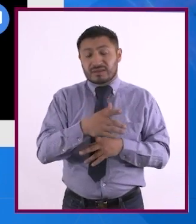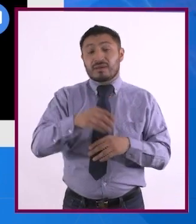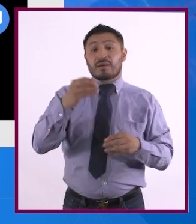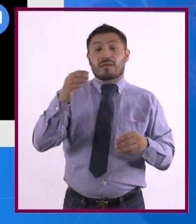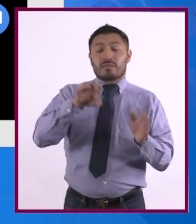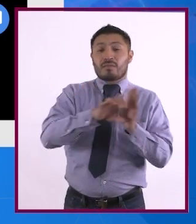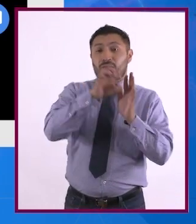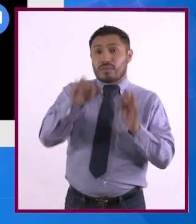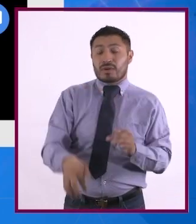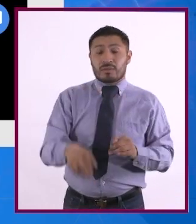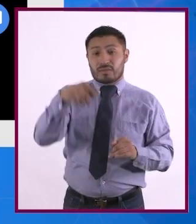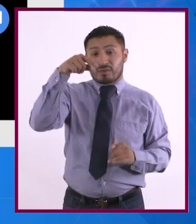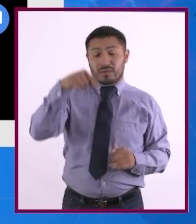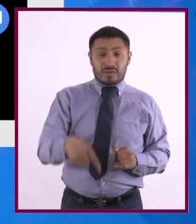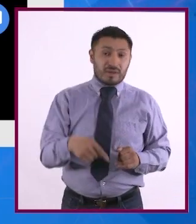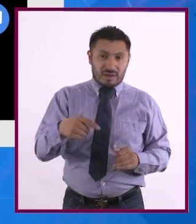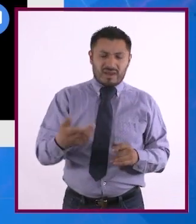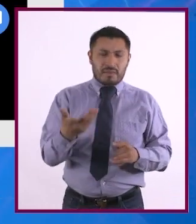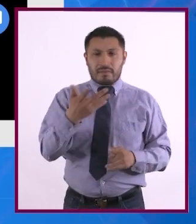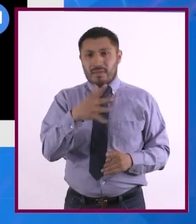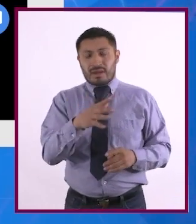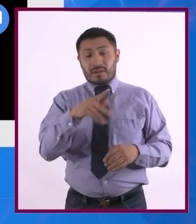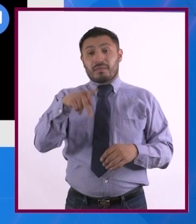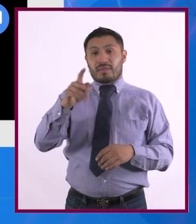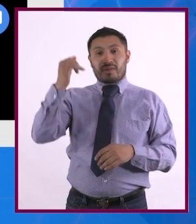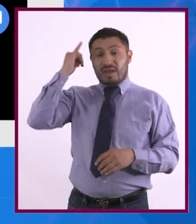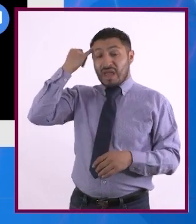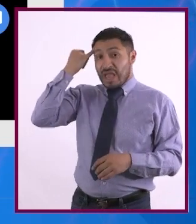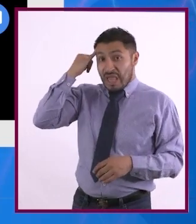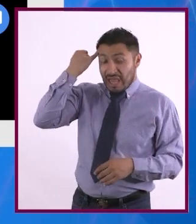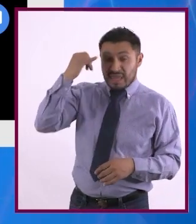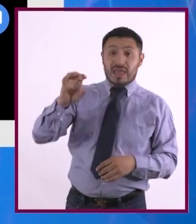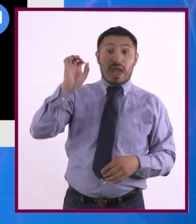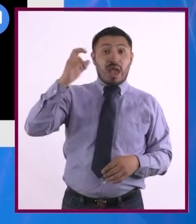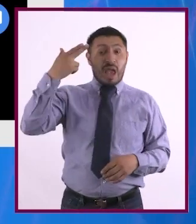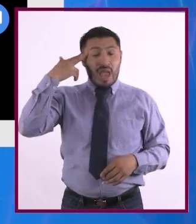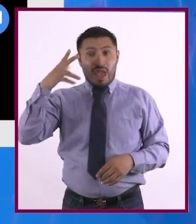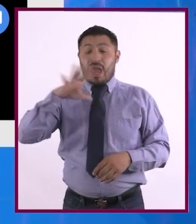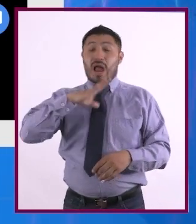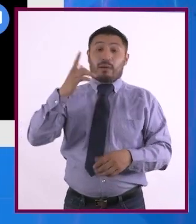mucho mayor que lo que se da en México, como países como por ejemplo India o como por ejemplo China, en